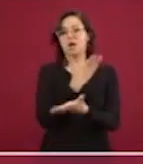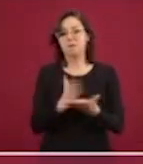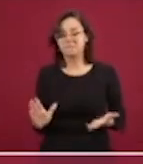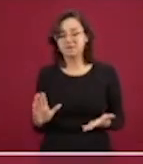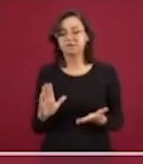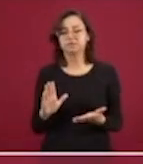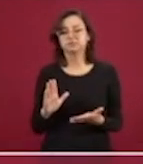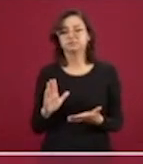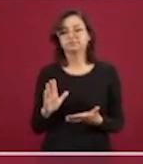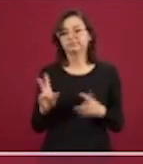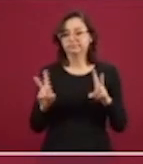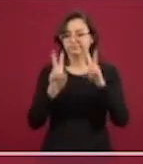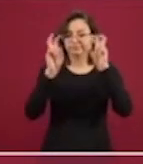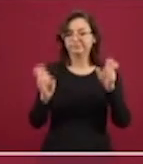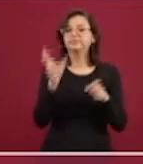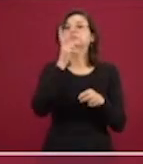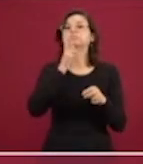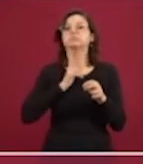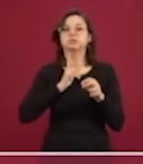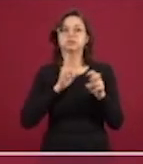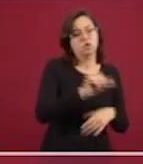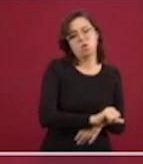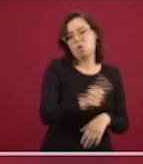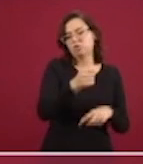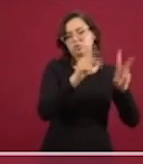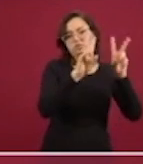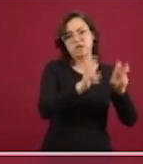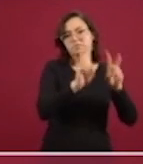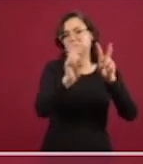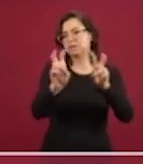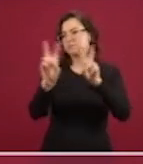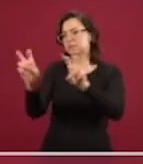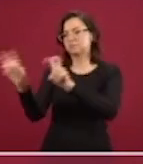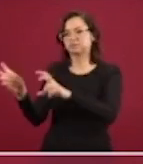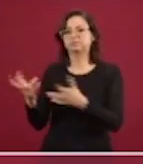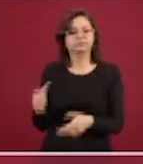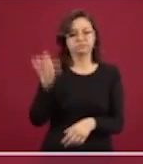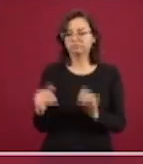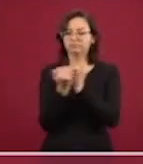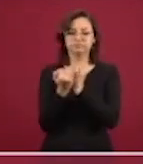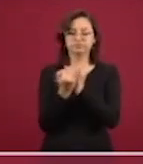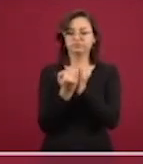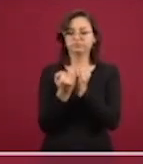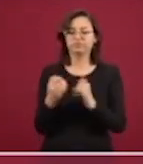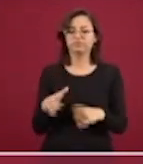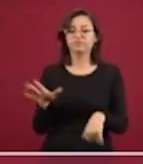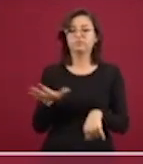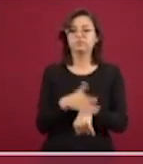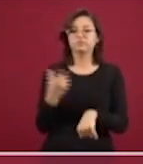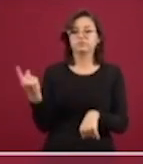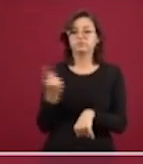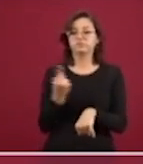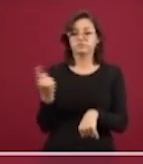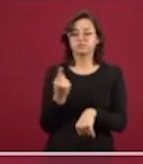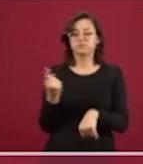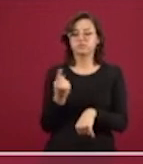pendiente de este asunto del petróleo, y hoy va a ser lo mismo, porque ya